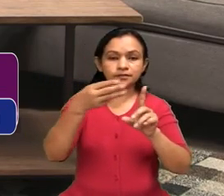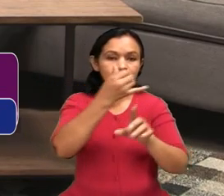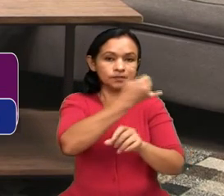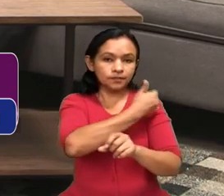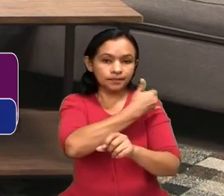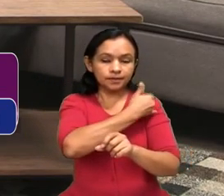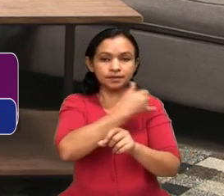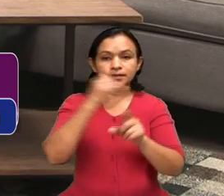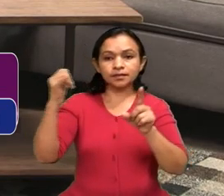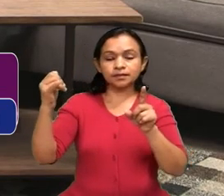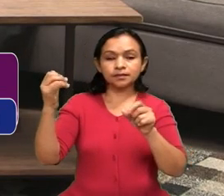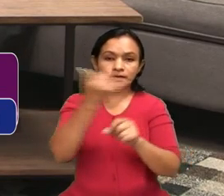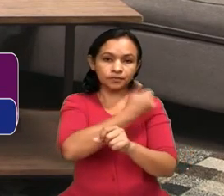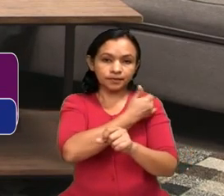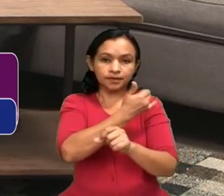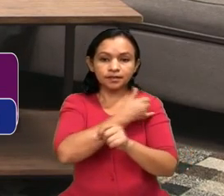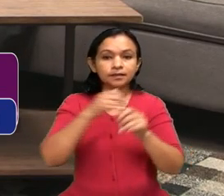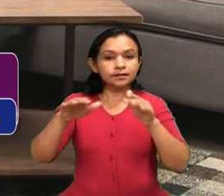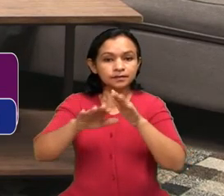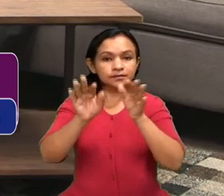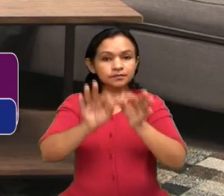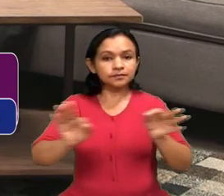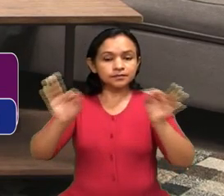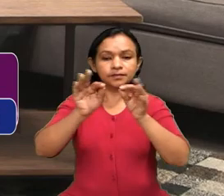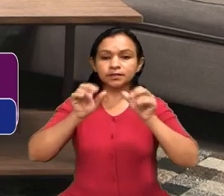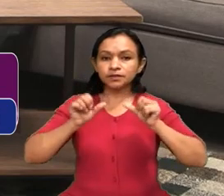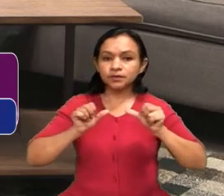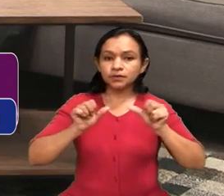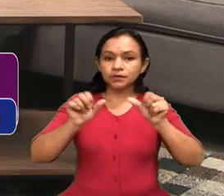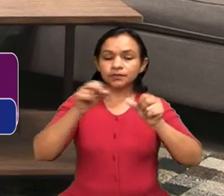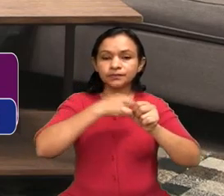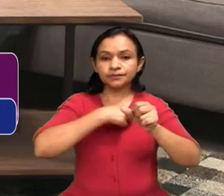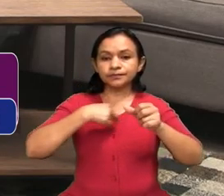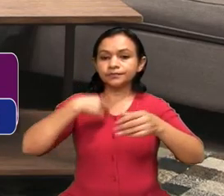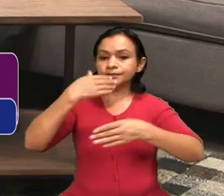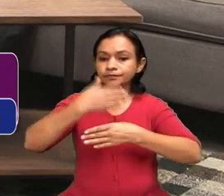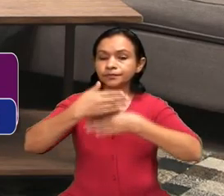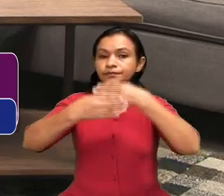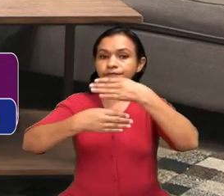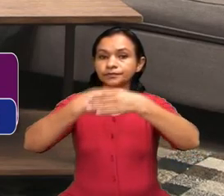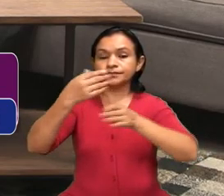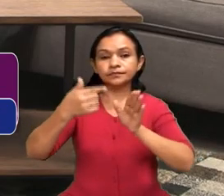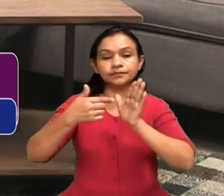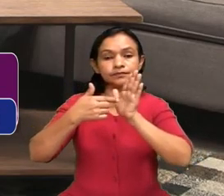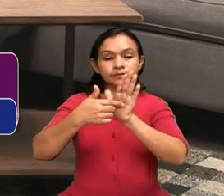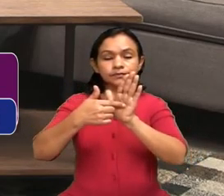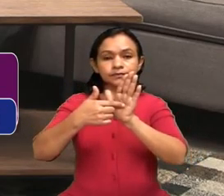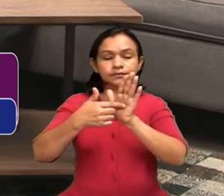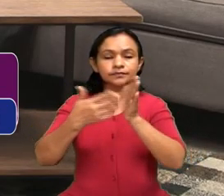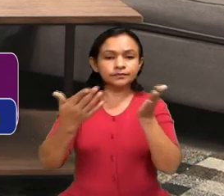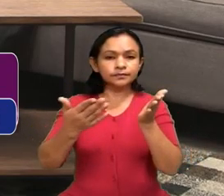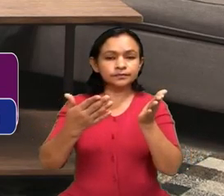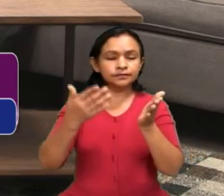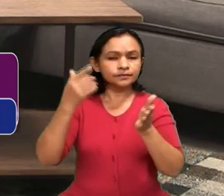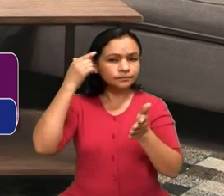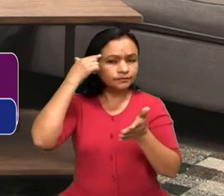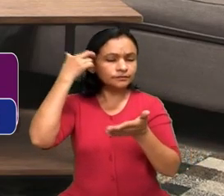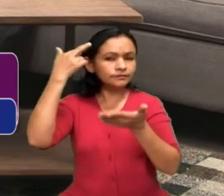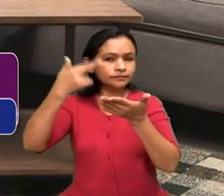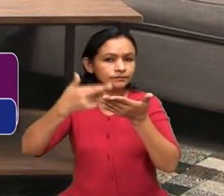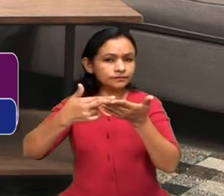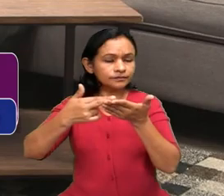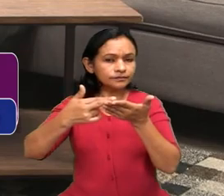hospitales primarios, y seguimos construyendo. Sí, dos ejemplos que se me vienen rápidamente a la mente ahorita,